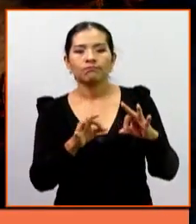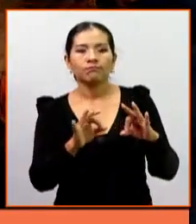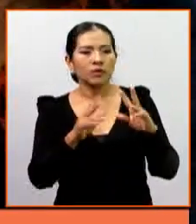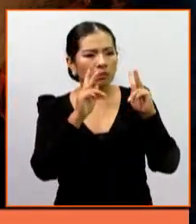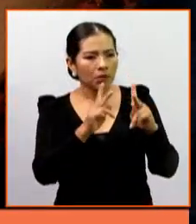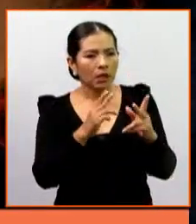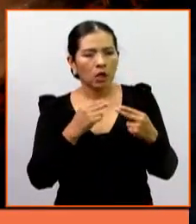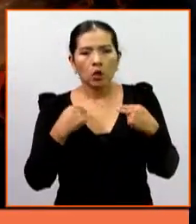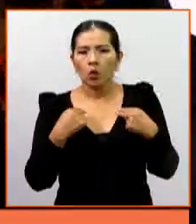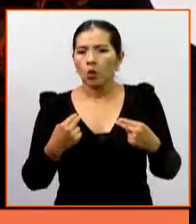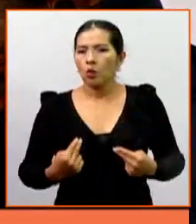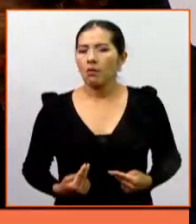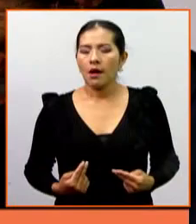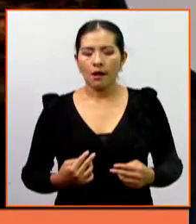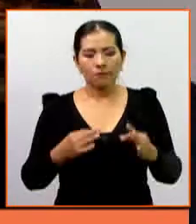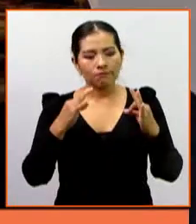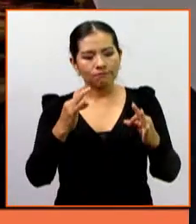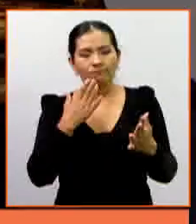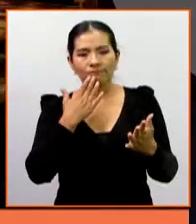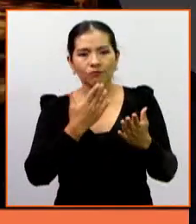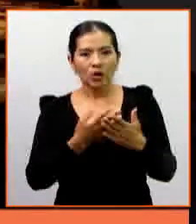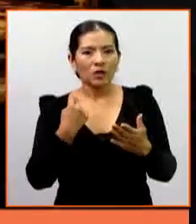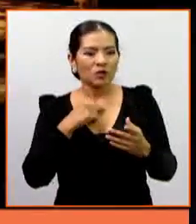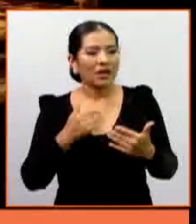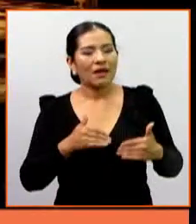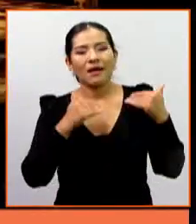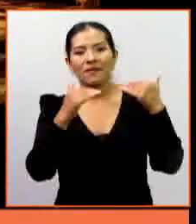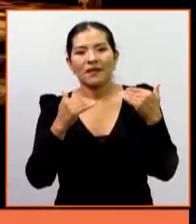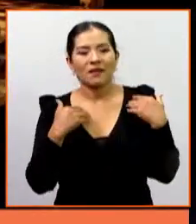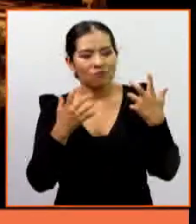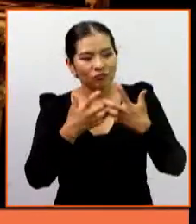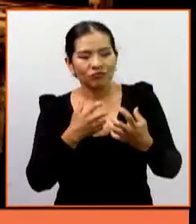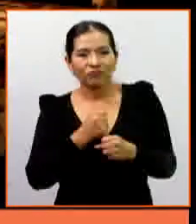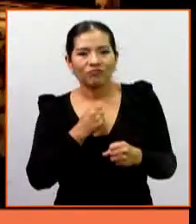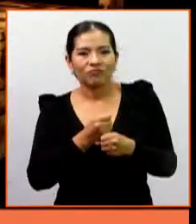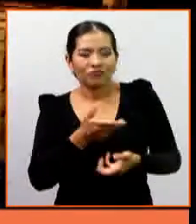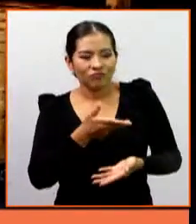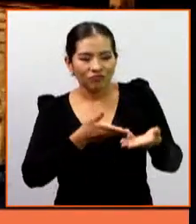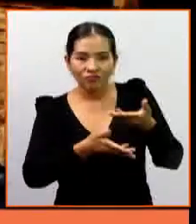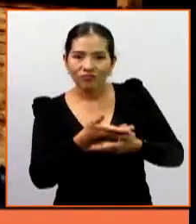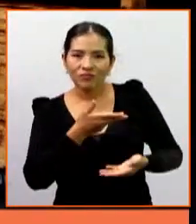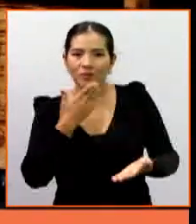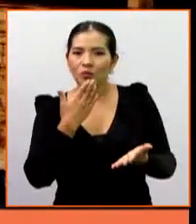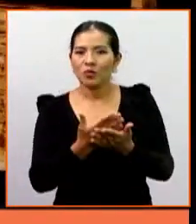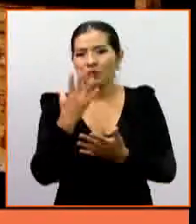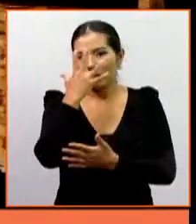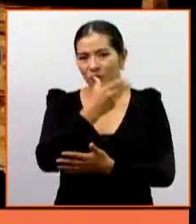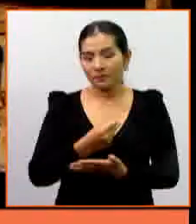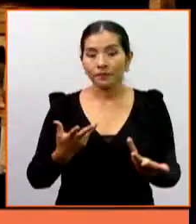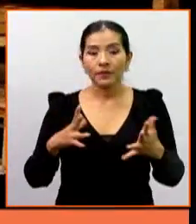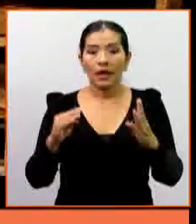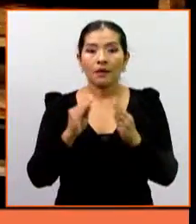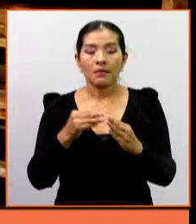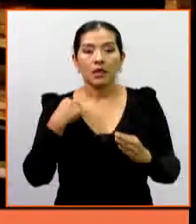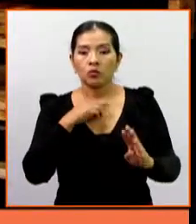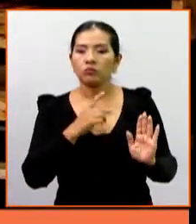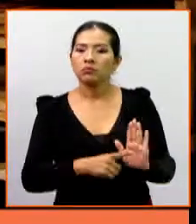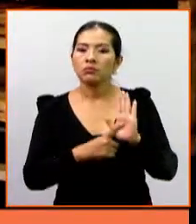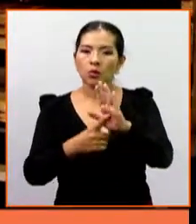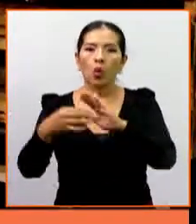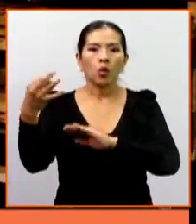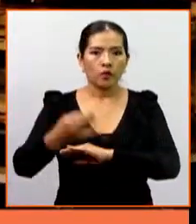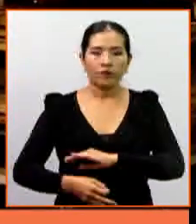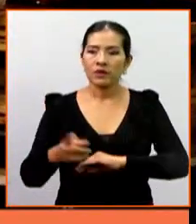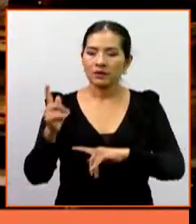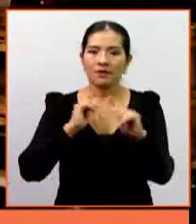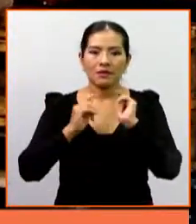humana muy buena, que eso ayuda muchísimo para poder llevar adelante todo. Y bueno, hicimos la presentación oficial en el Teatro Municipal, todo bien,